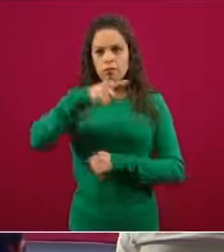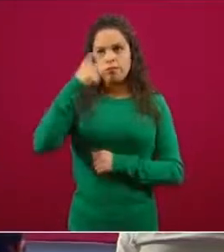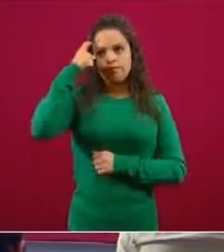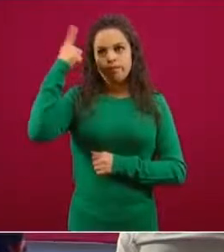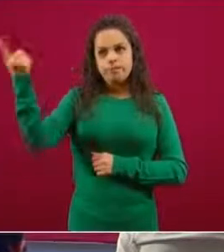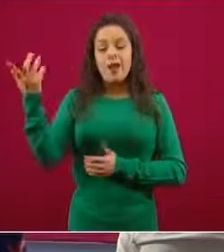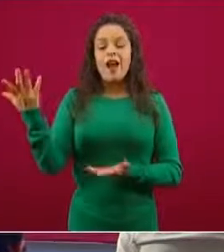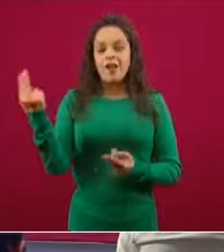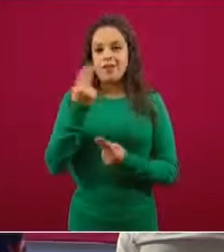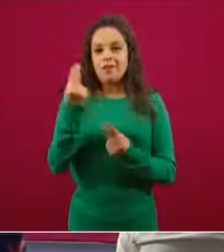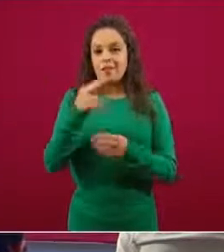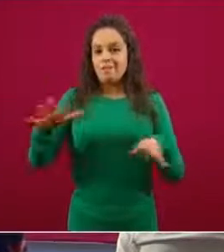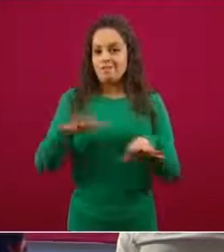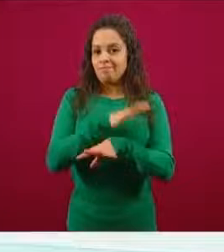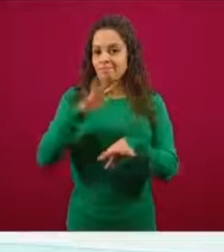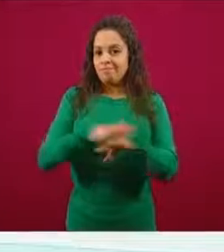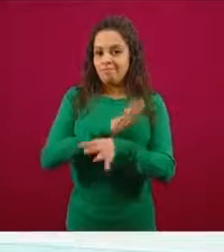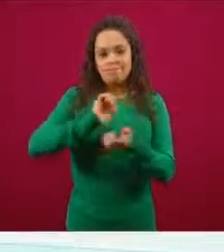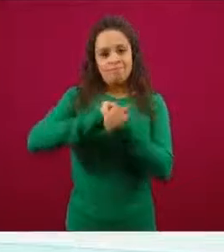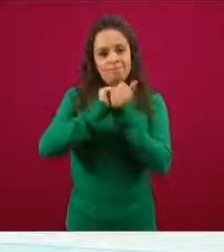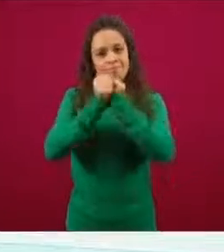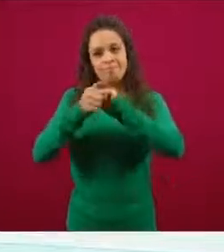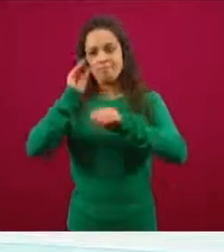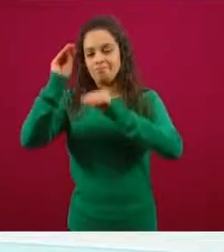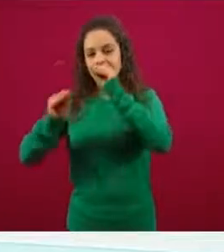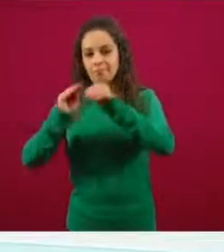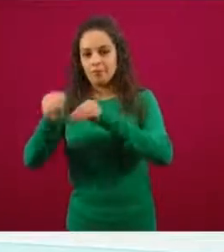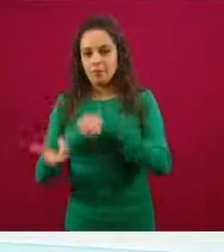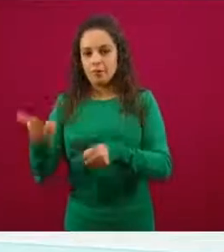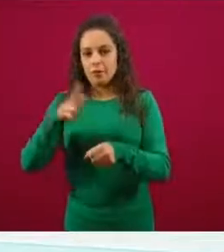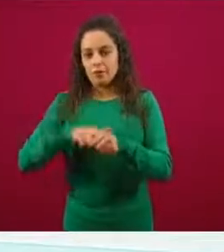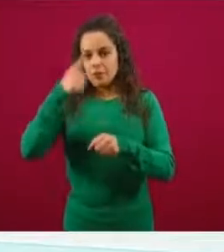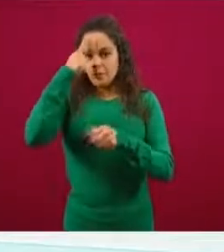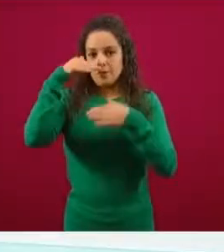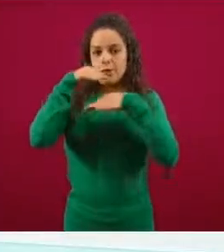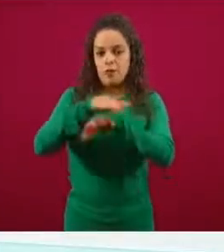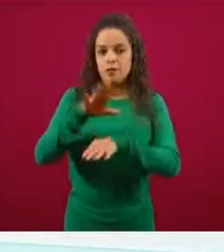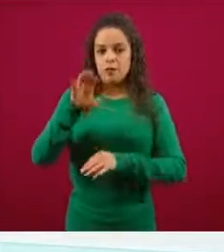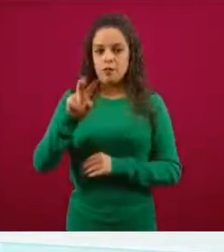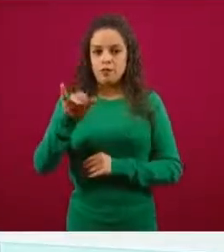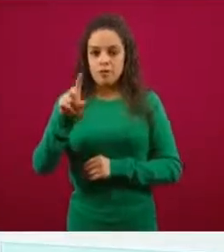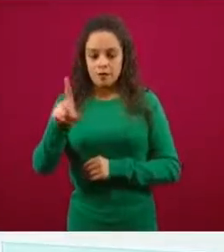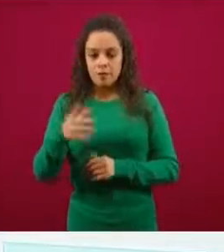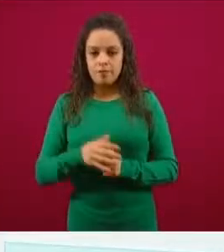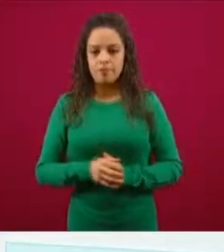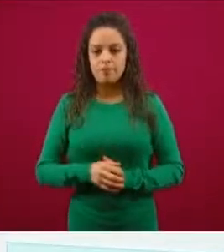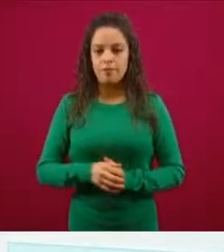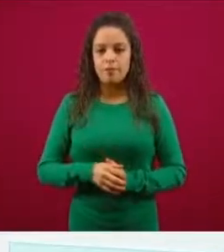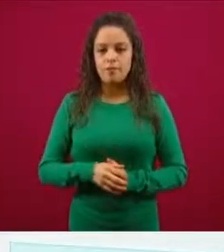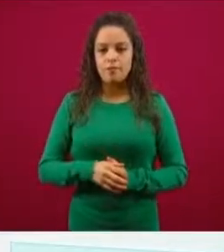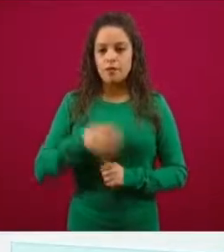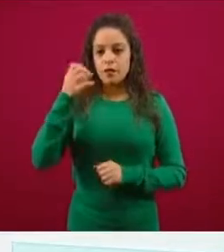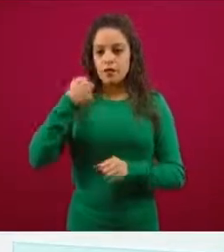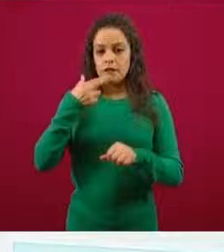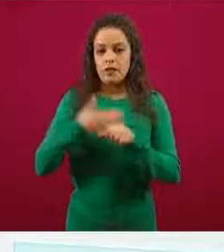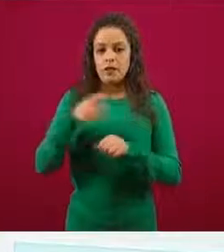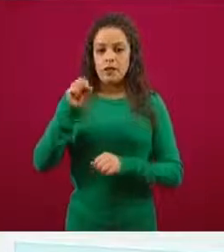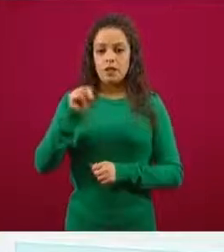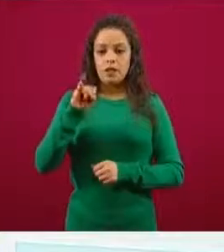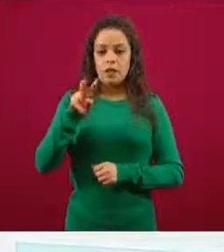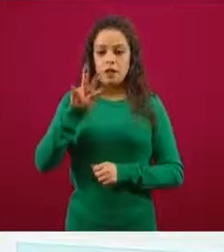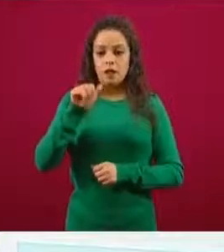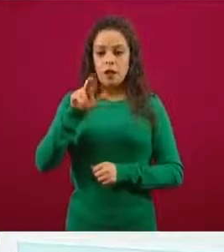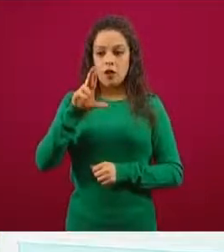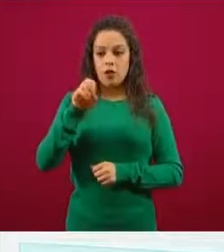reconversión. Aquí el gobernador Adán también ha estado muy al pendiente de esto y la secretaria Silvia Roldán, quien es